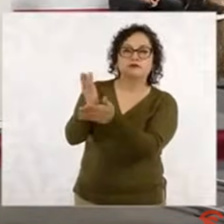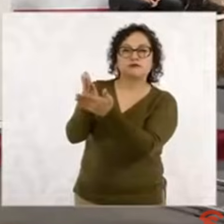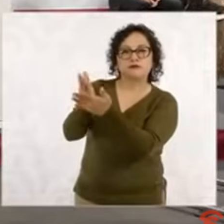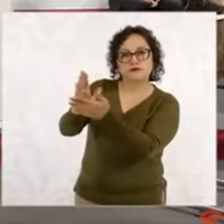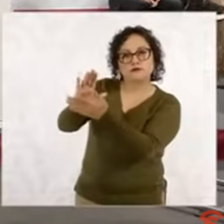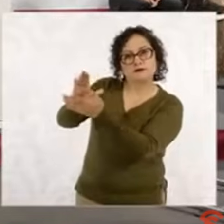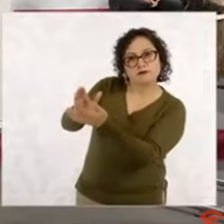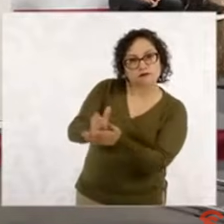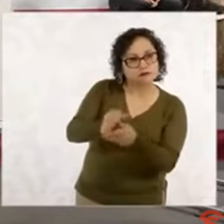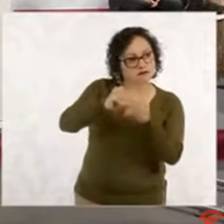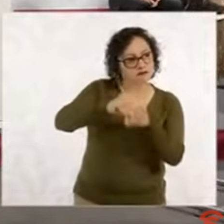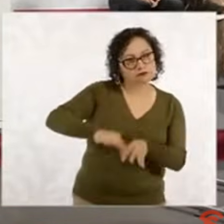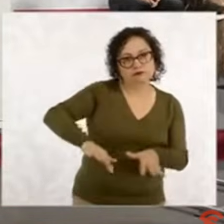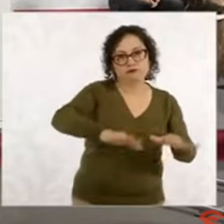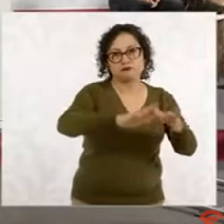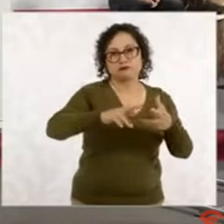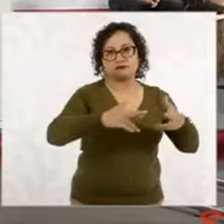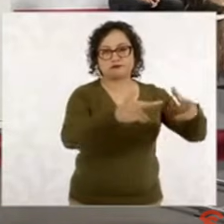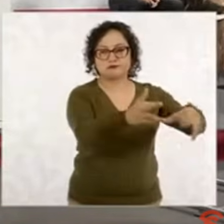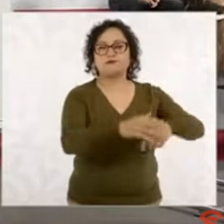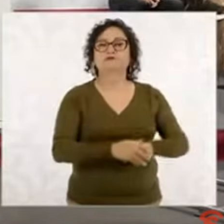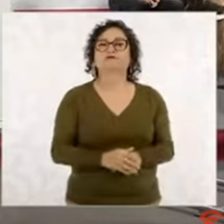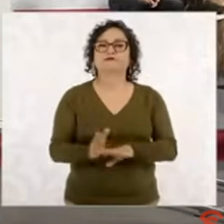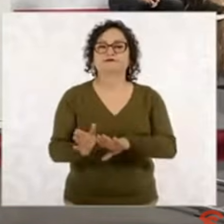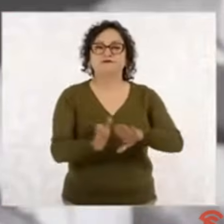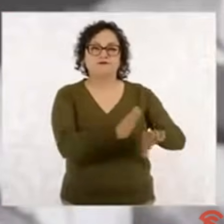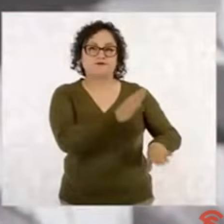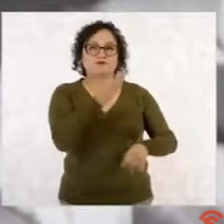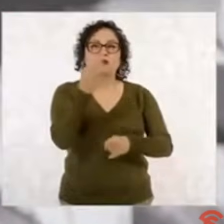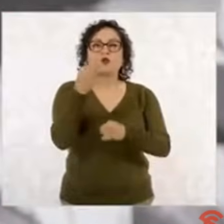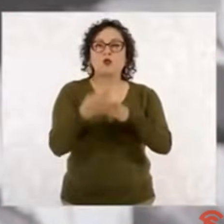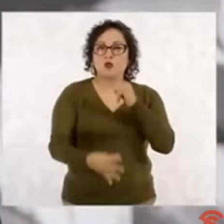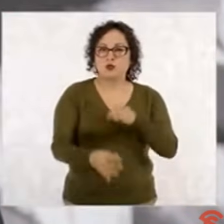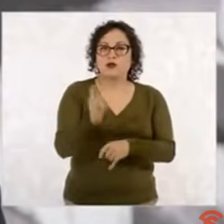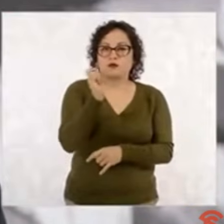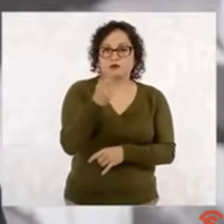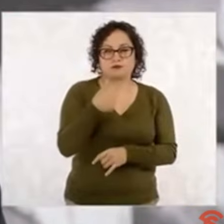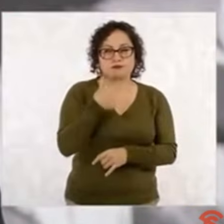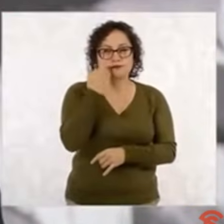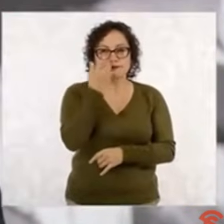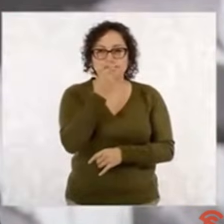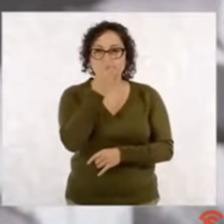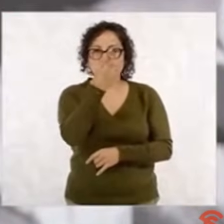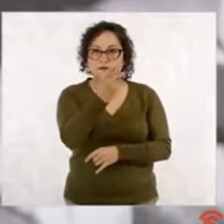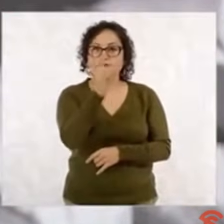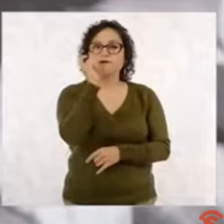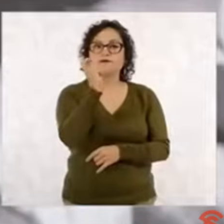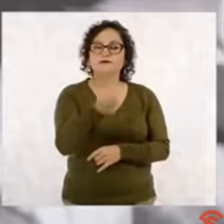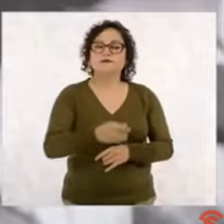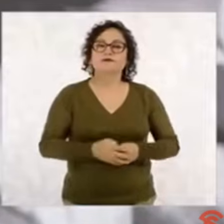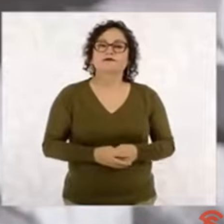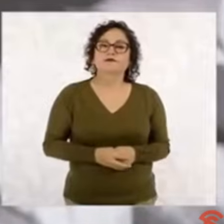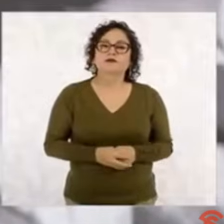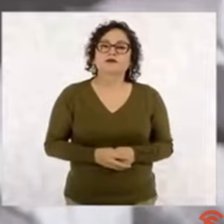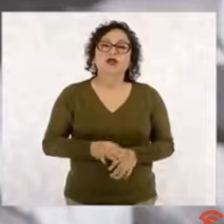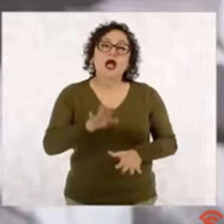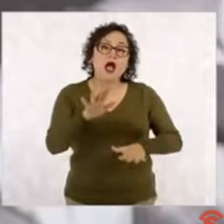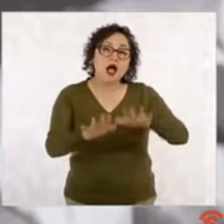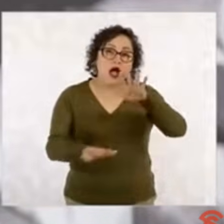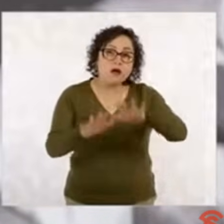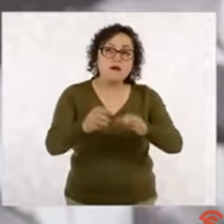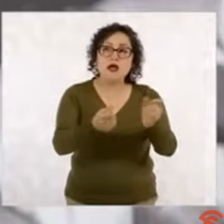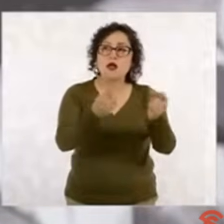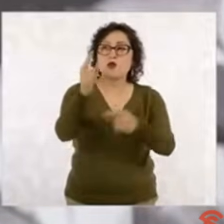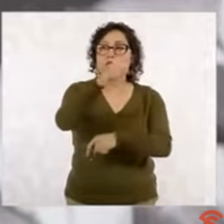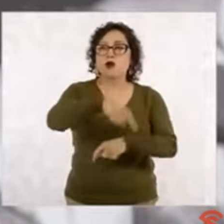Bueno, y finalmente quisiera terminar diciendo que quienes están en algunas ocasiones oponiéndose a esta